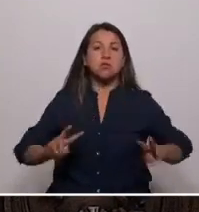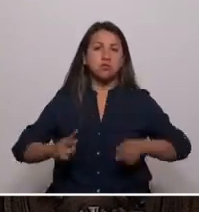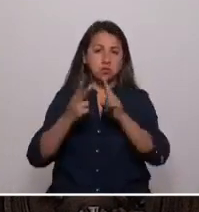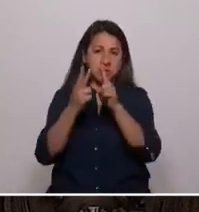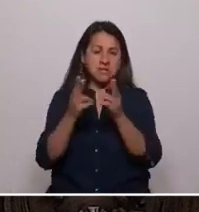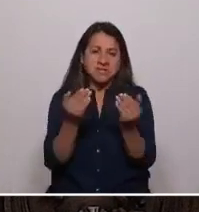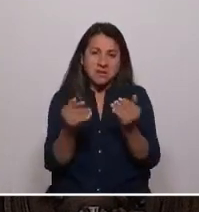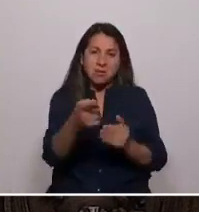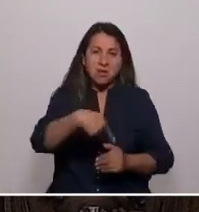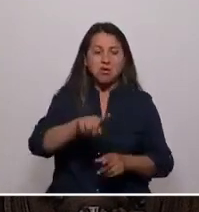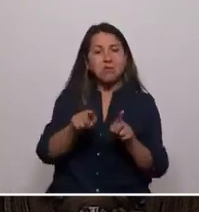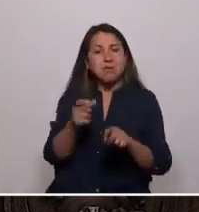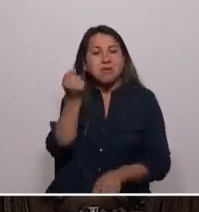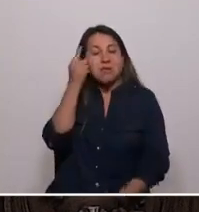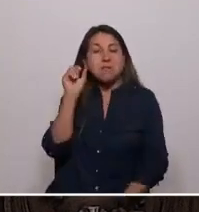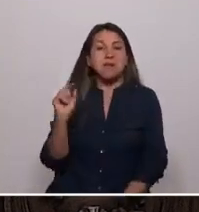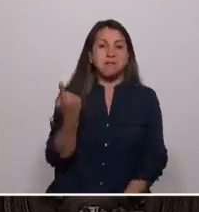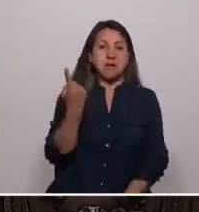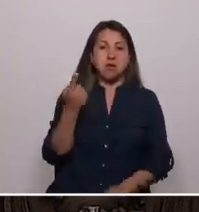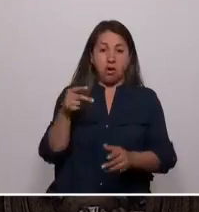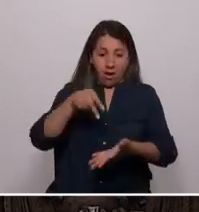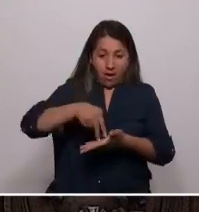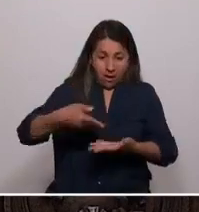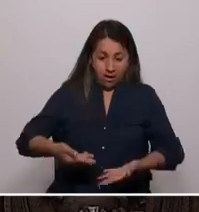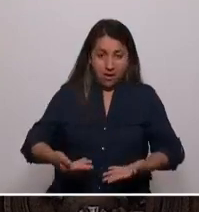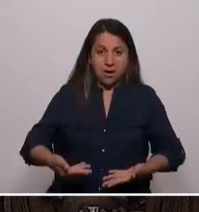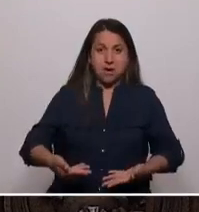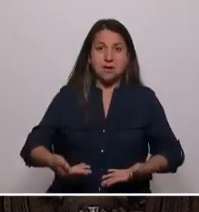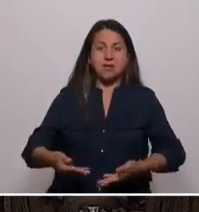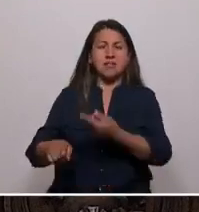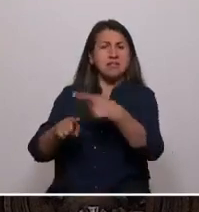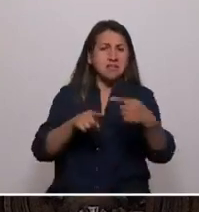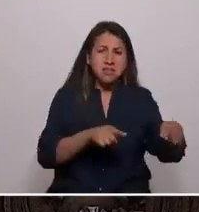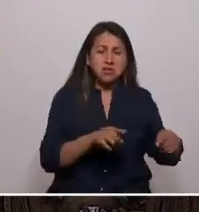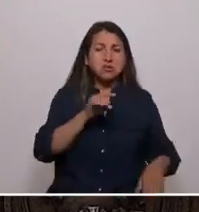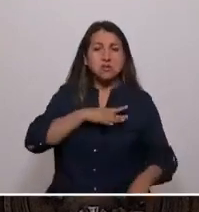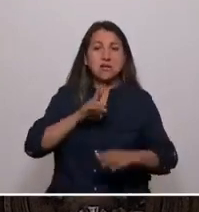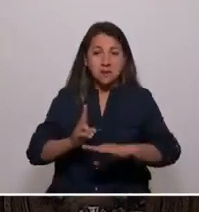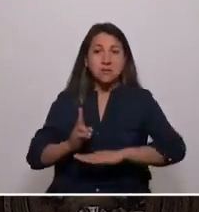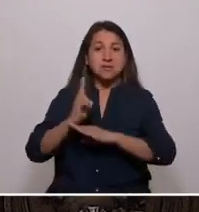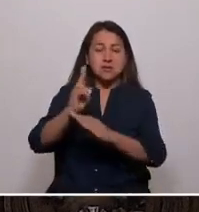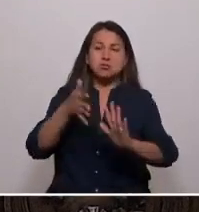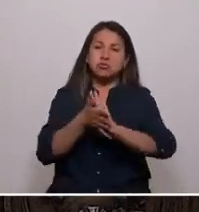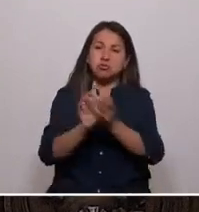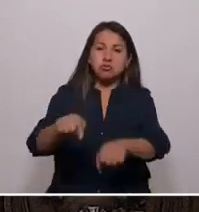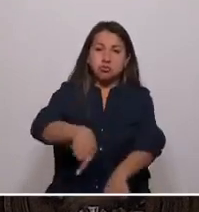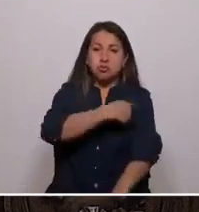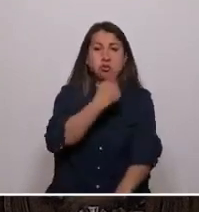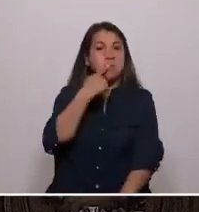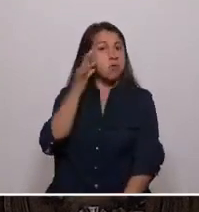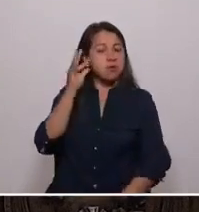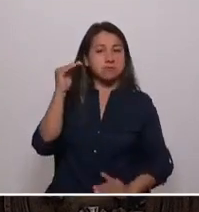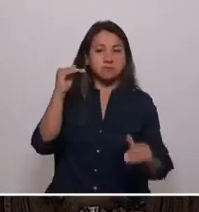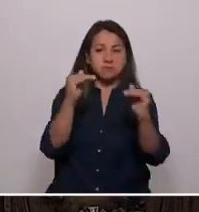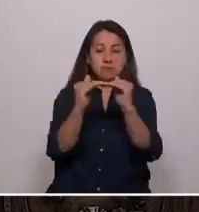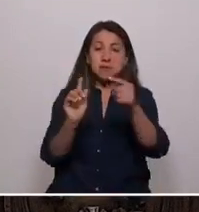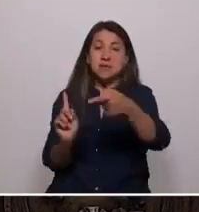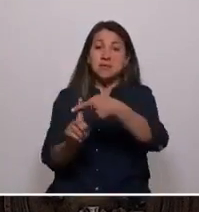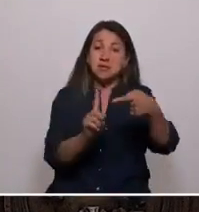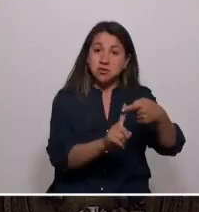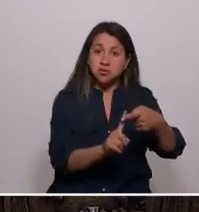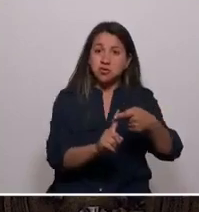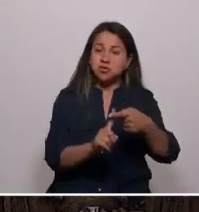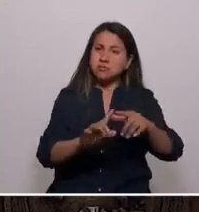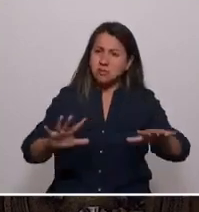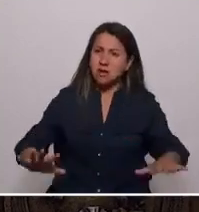sin entender que estar aquí, hoy, con la diversidad de un Chile representado paritariamente y con la participación